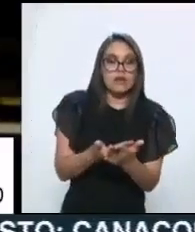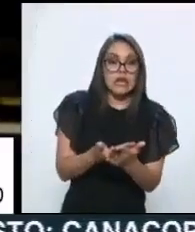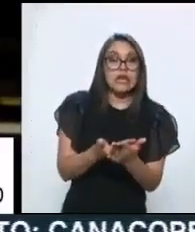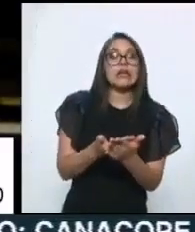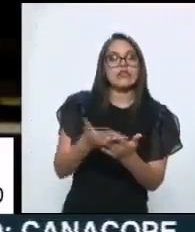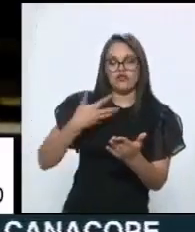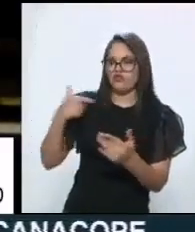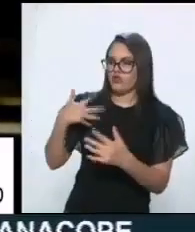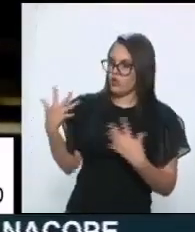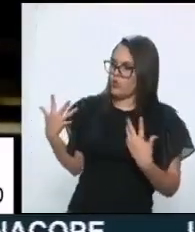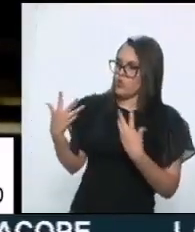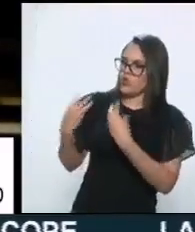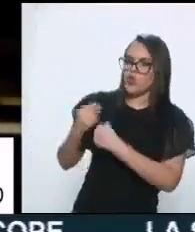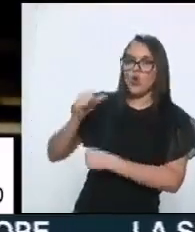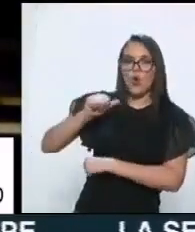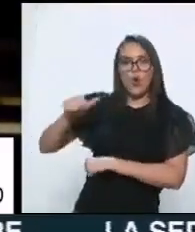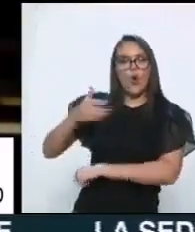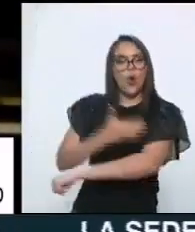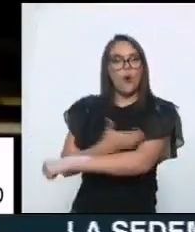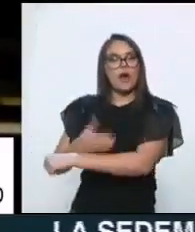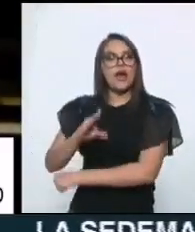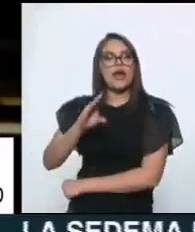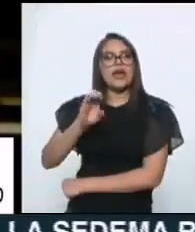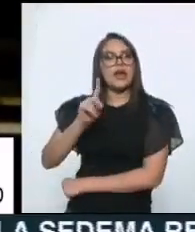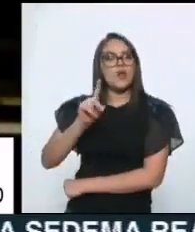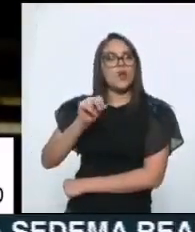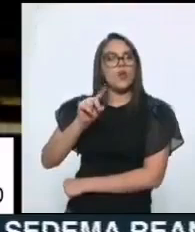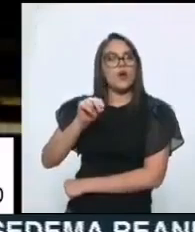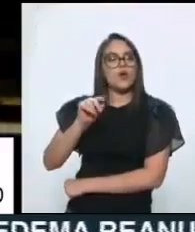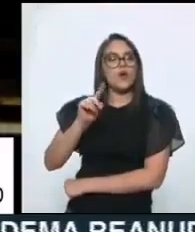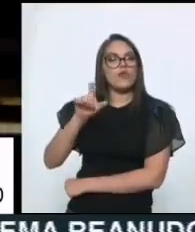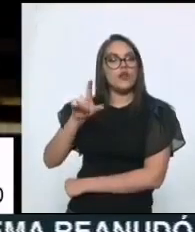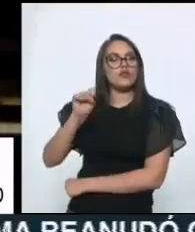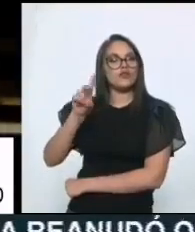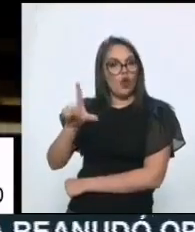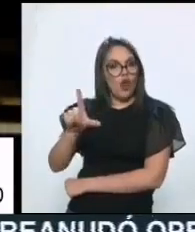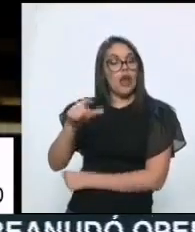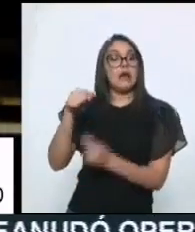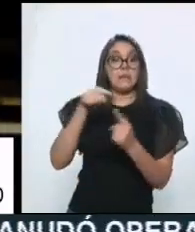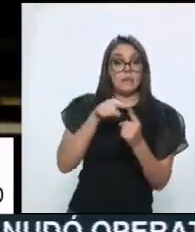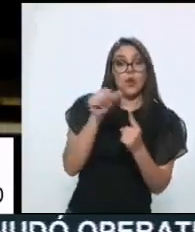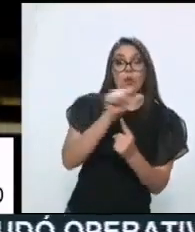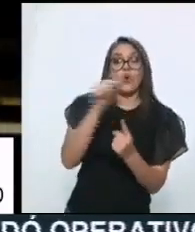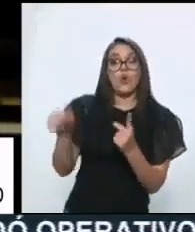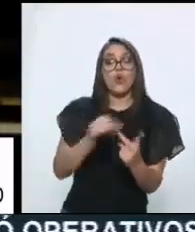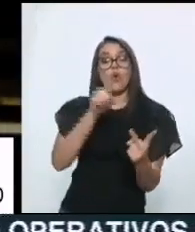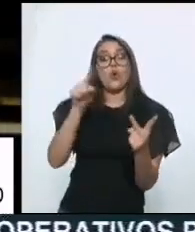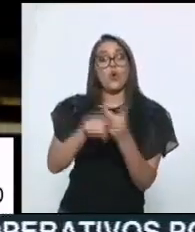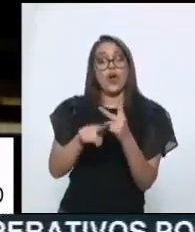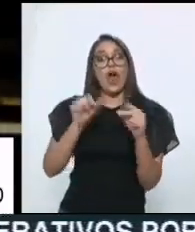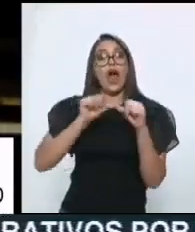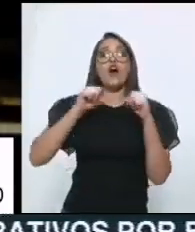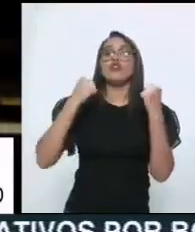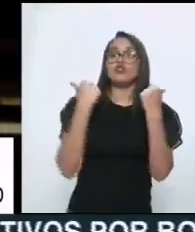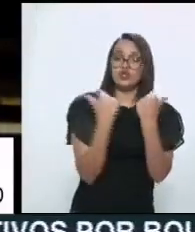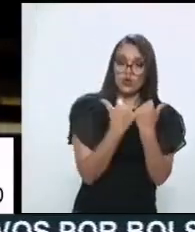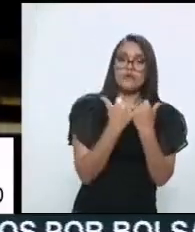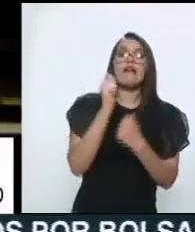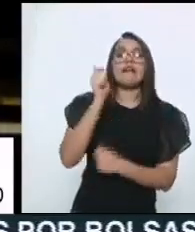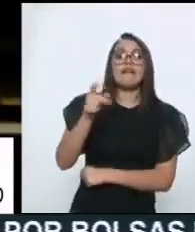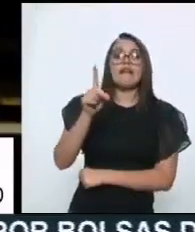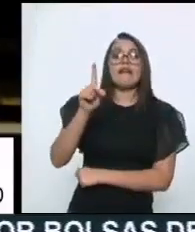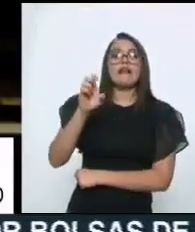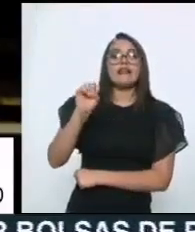del Sol, y otras 2 organizaciones, una organización de la sociedad civil, Desarma México, de la cual también soy miembro y socio